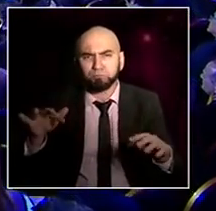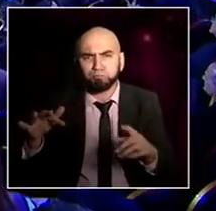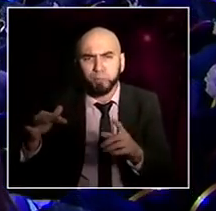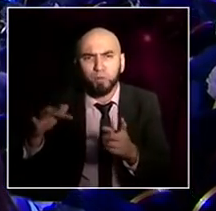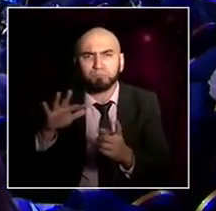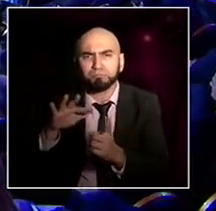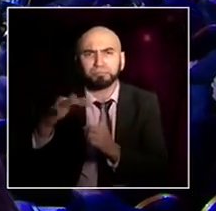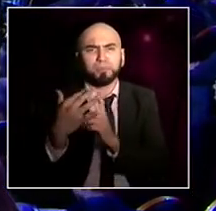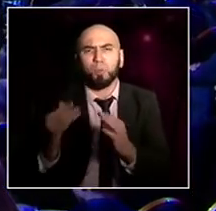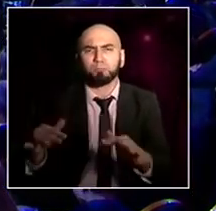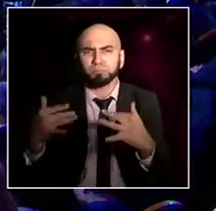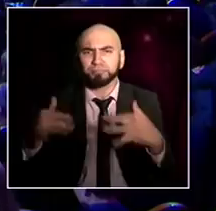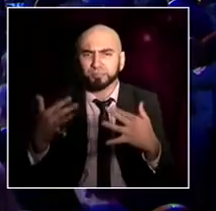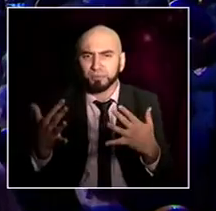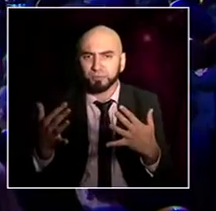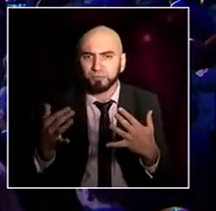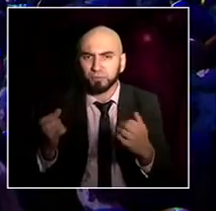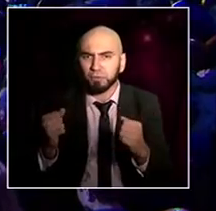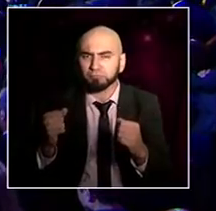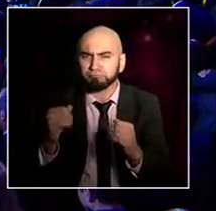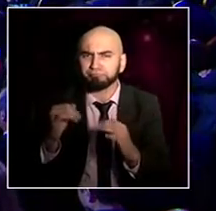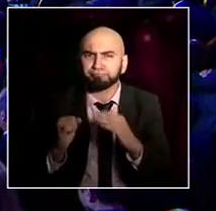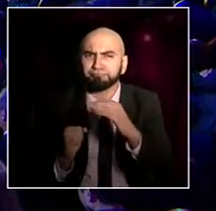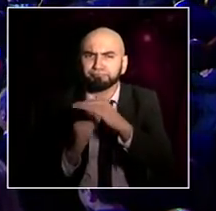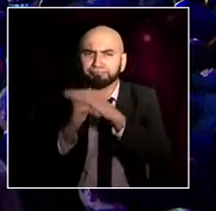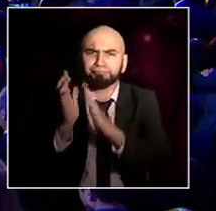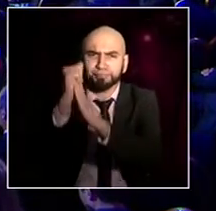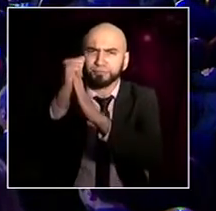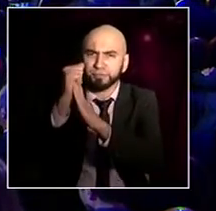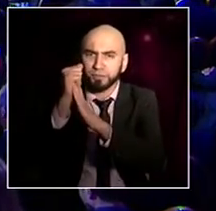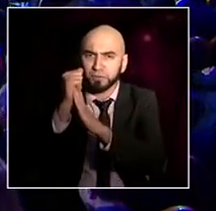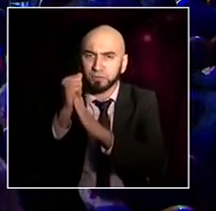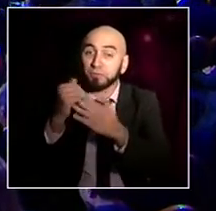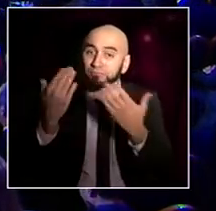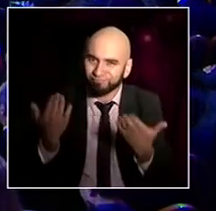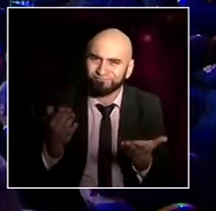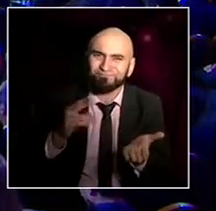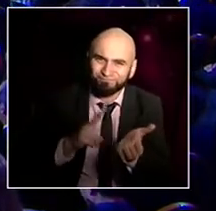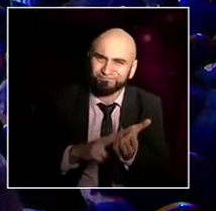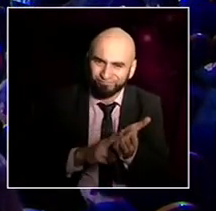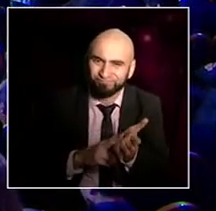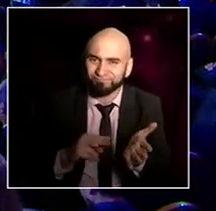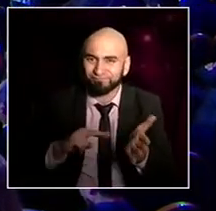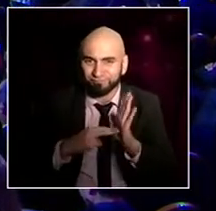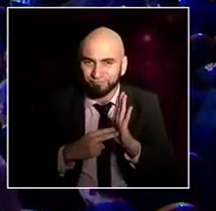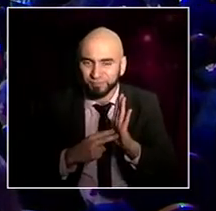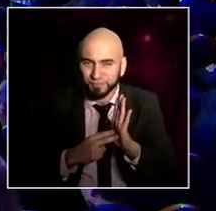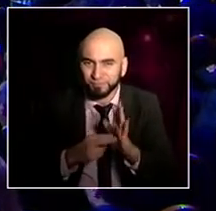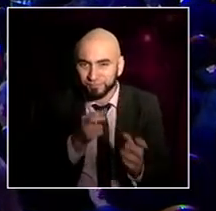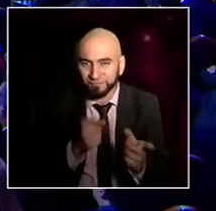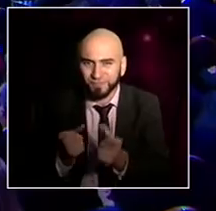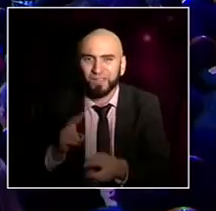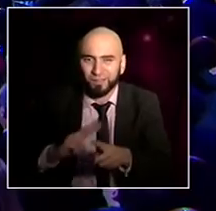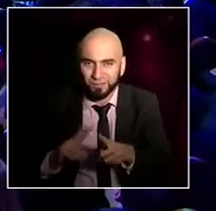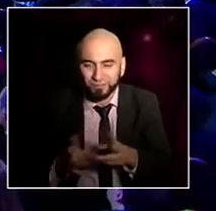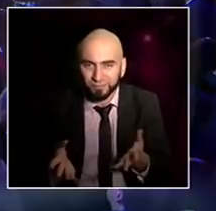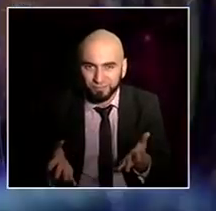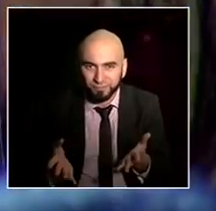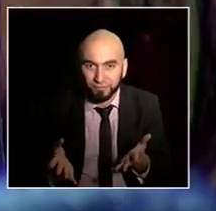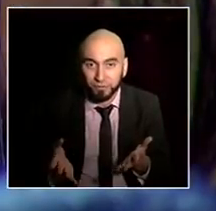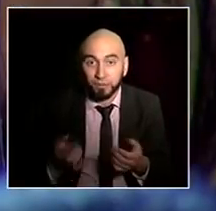todo, en la cúspide de todas las pirámides. En ciencia hemos sido culpables de esto también, pero en ciencia también hemos visto